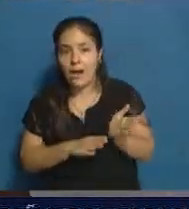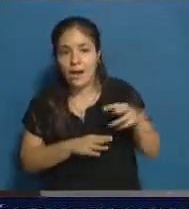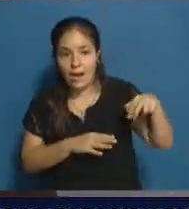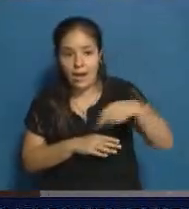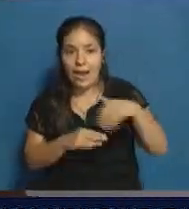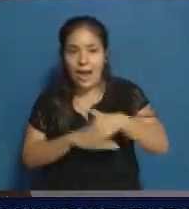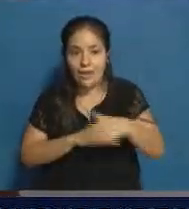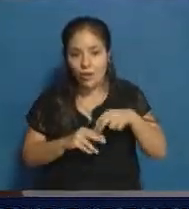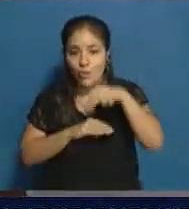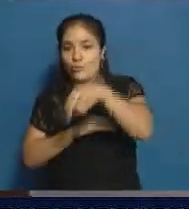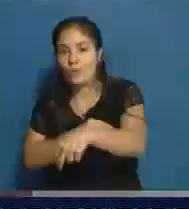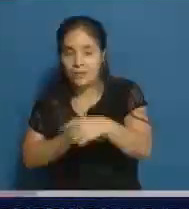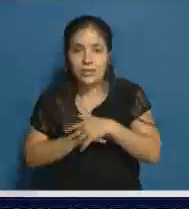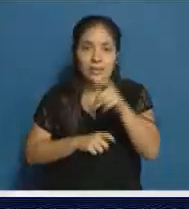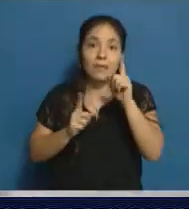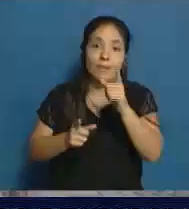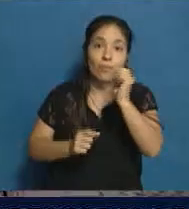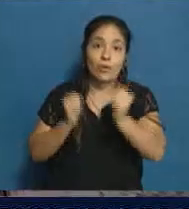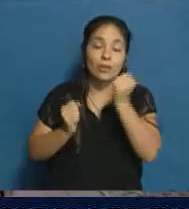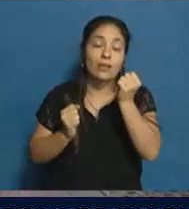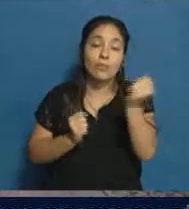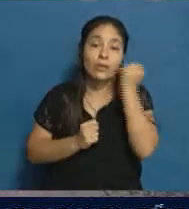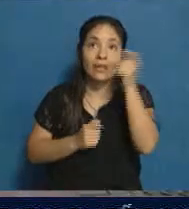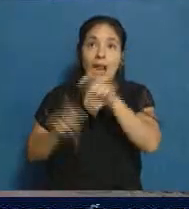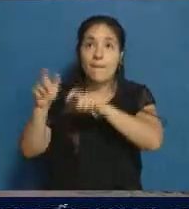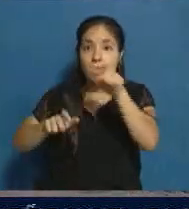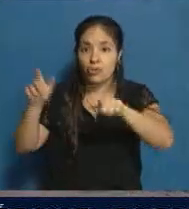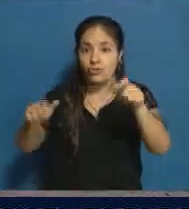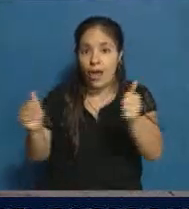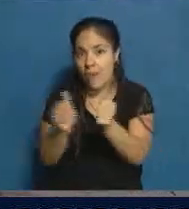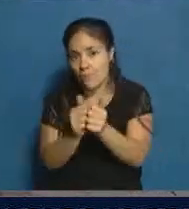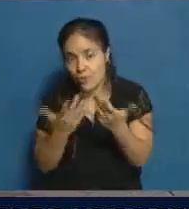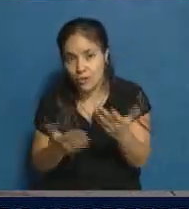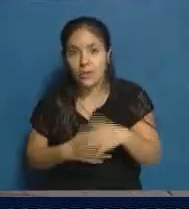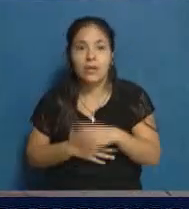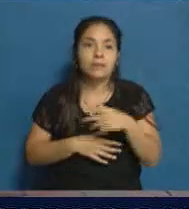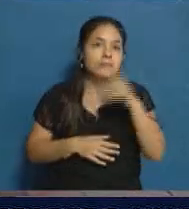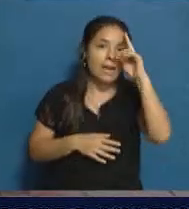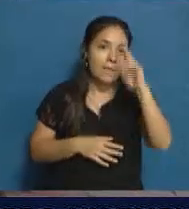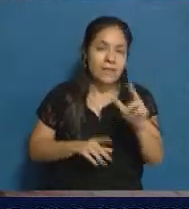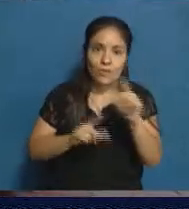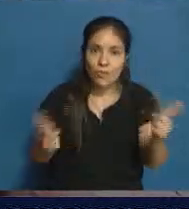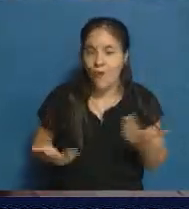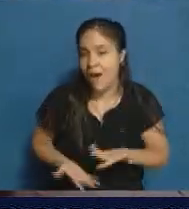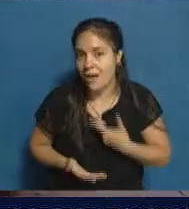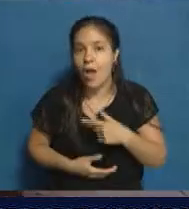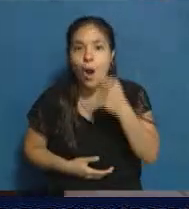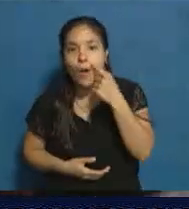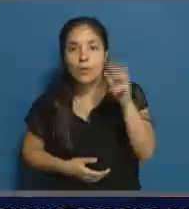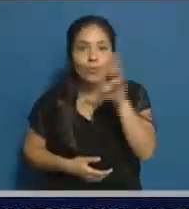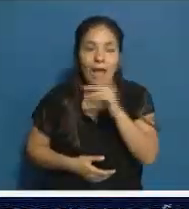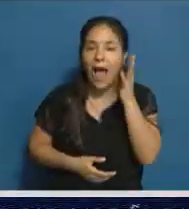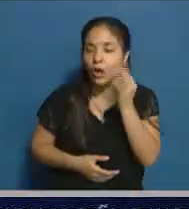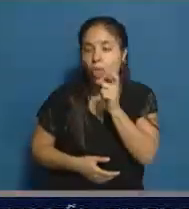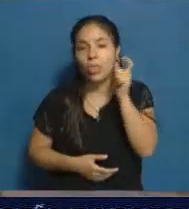importante es que la gente que está alrededor también apoye. Me parece una falta de respeto, así tanto para hombres como para mujeres que te griten cosas en